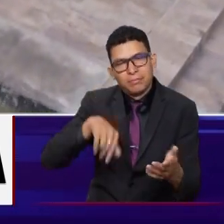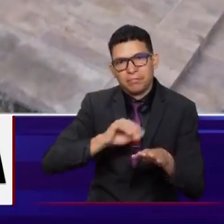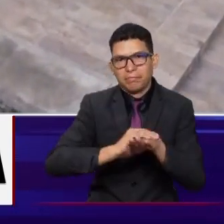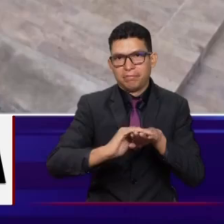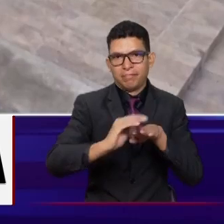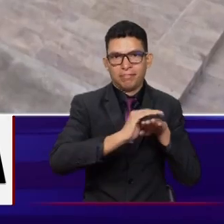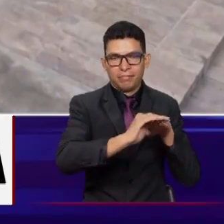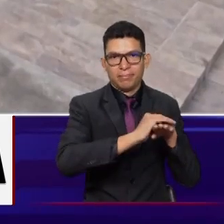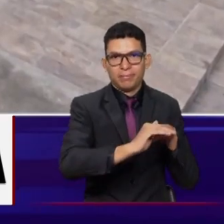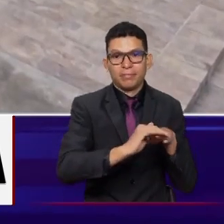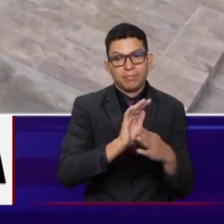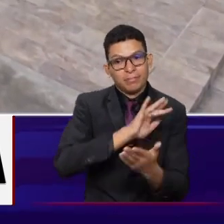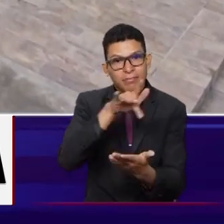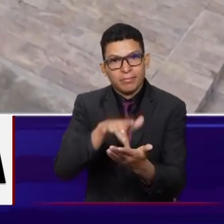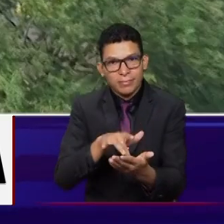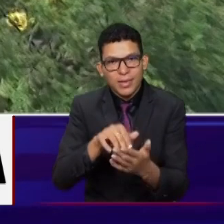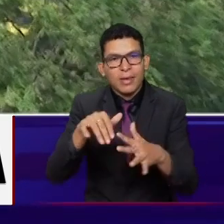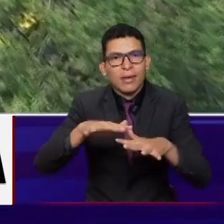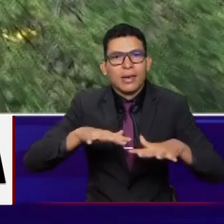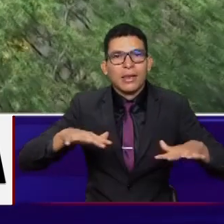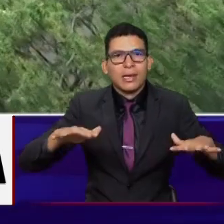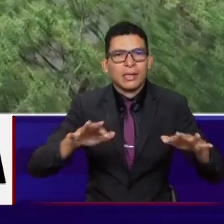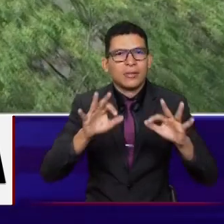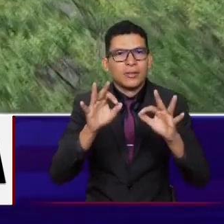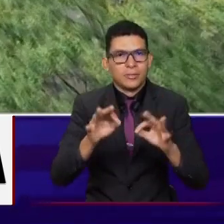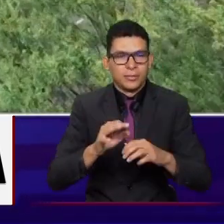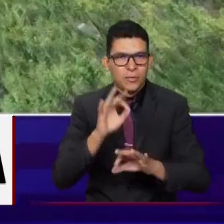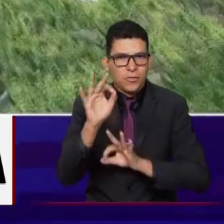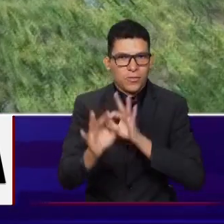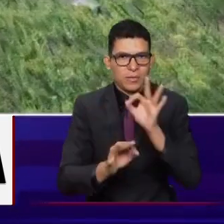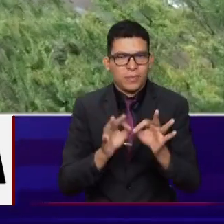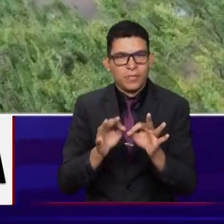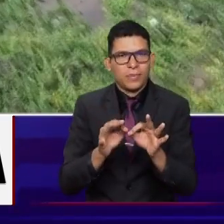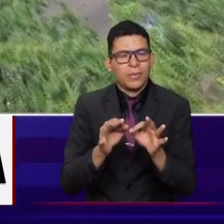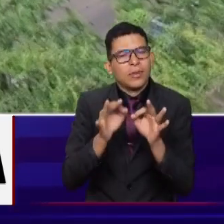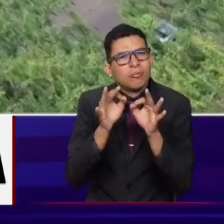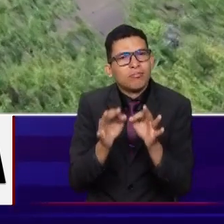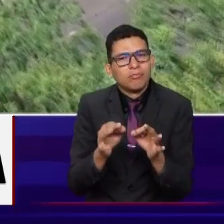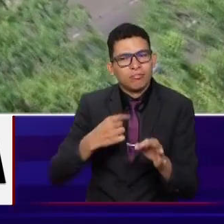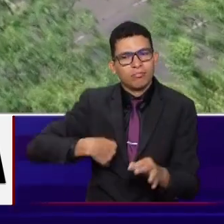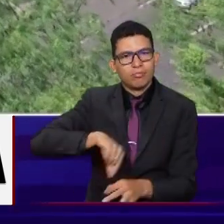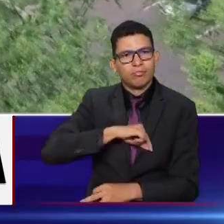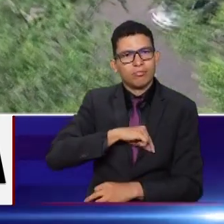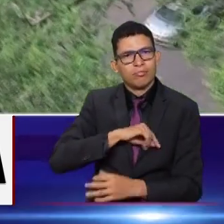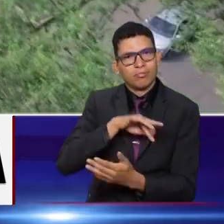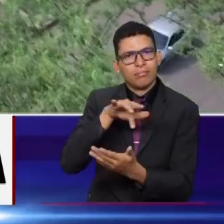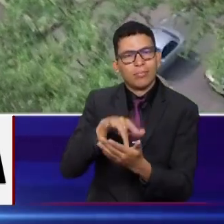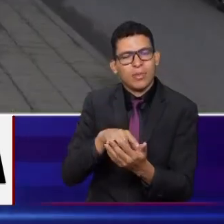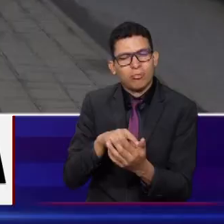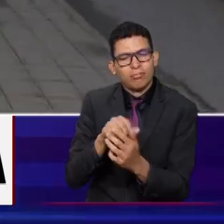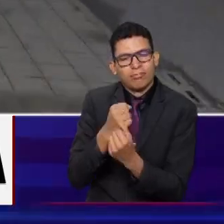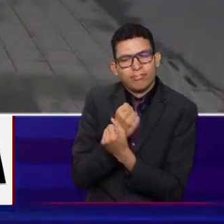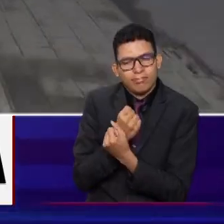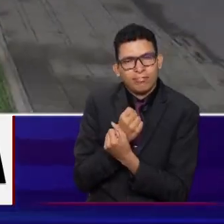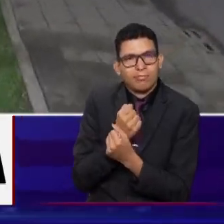invitación es a ir a cuidar ese espacio y pues a hacerlo nuestro desde el cariño y desde la